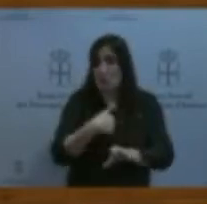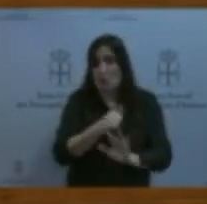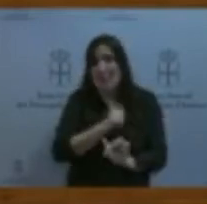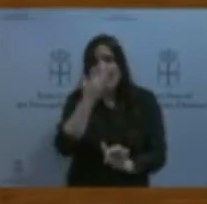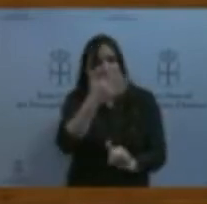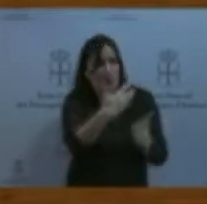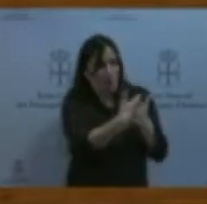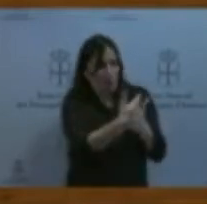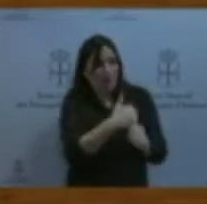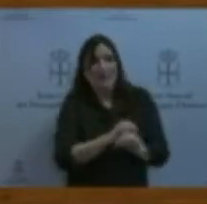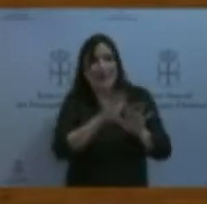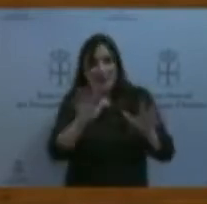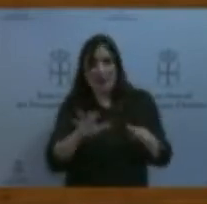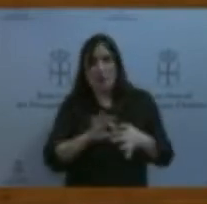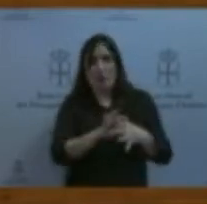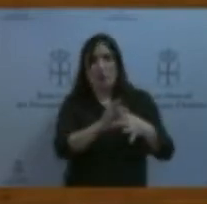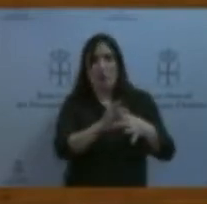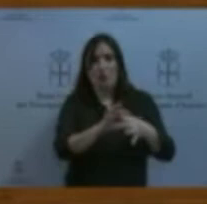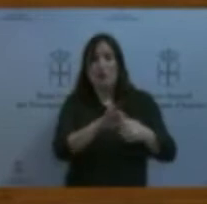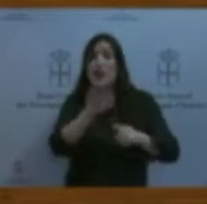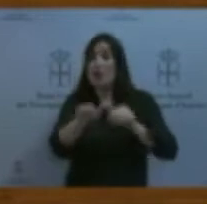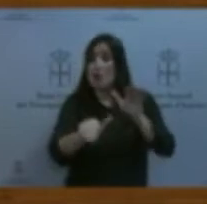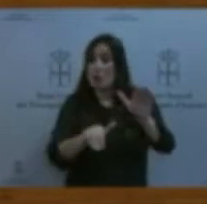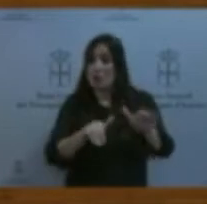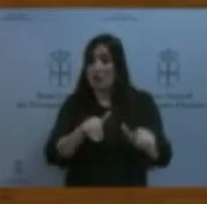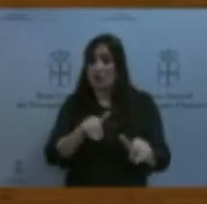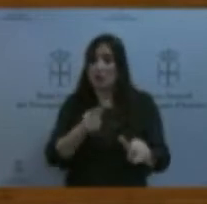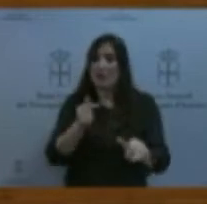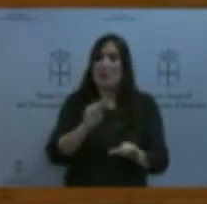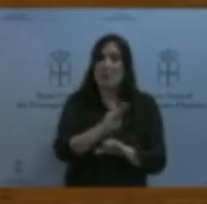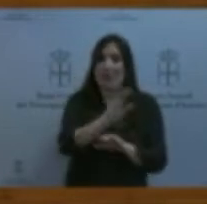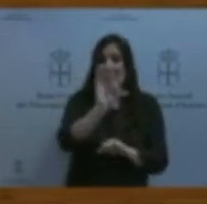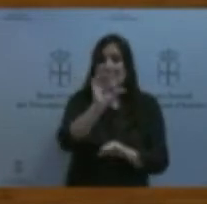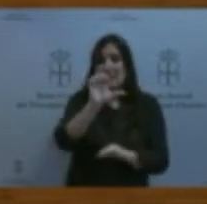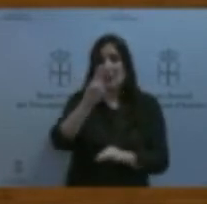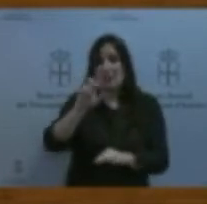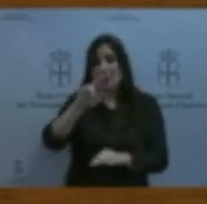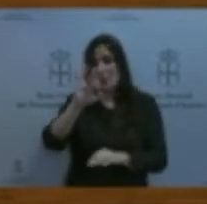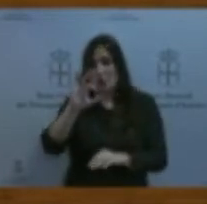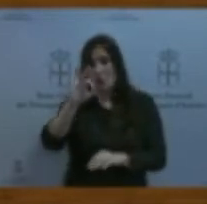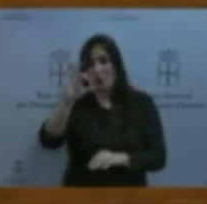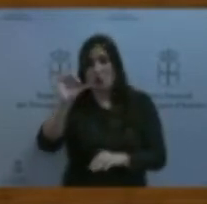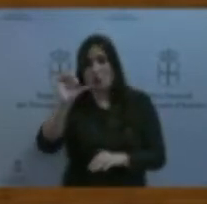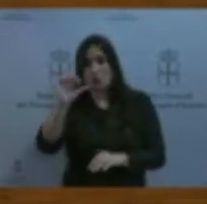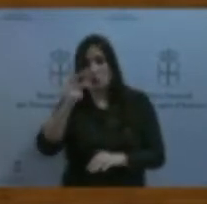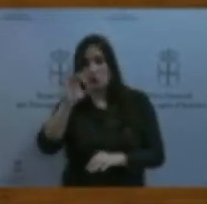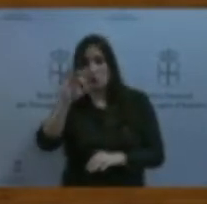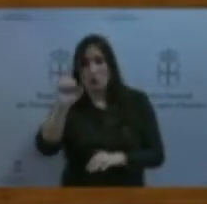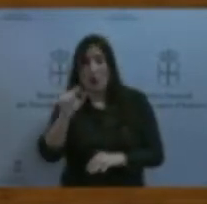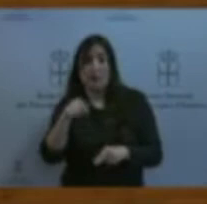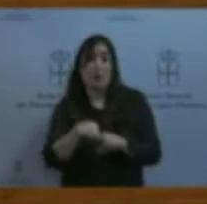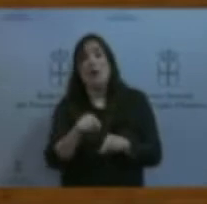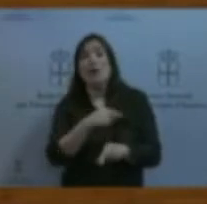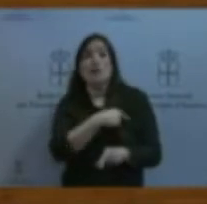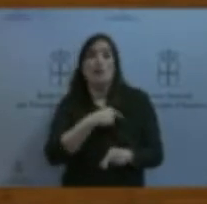la convocatoria de las becas Severo Ochoa, las llamadas ya becas Tortuga. Nos parece que es una vergüenza y que, sin